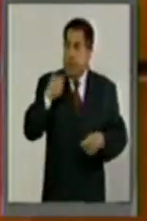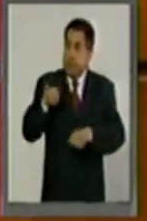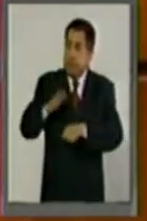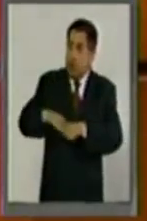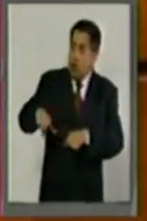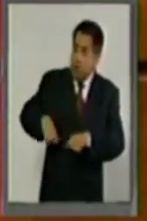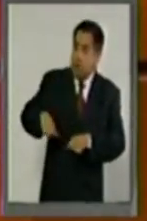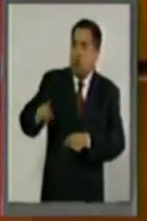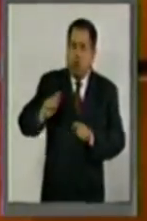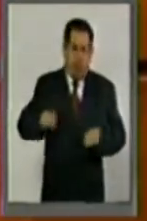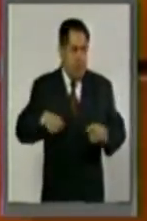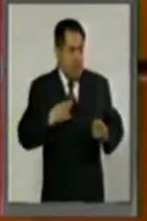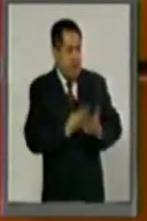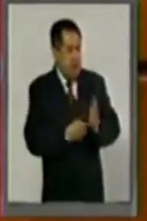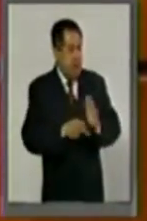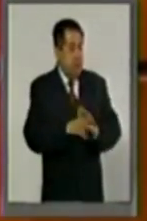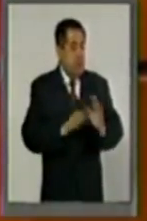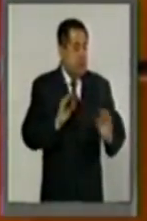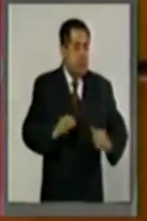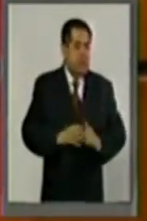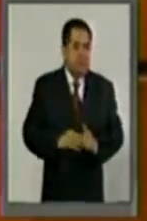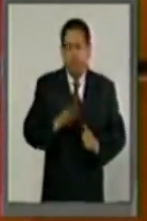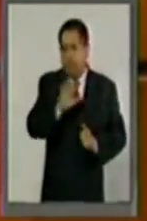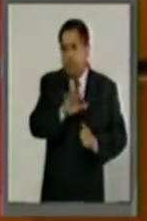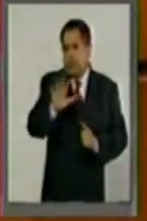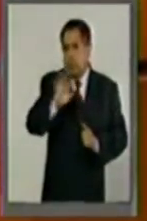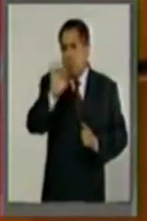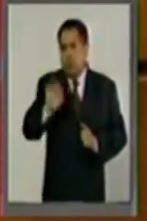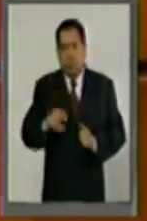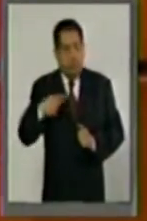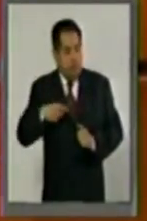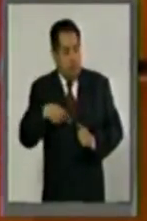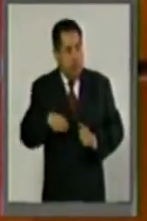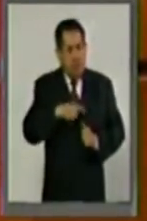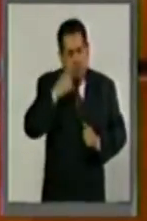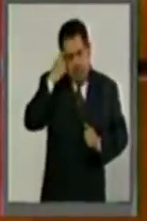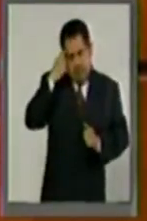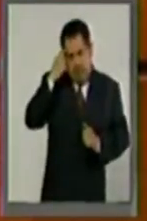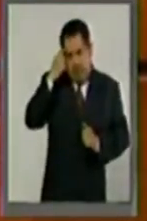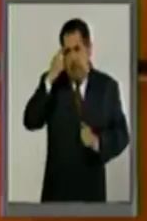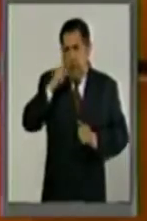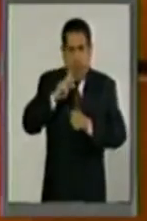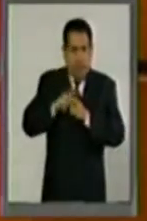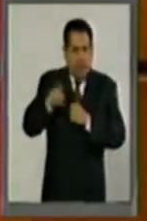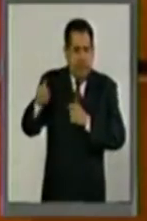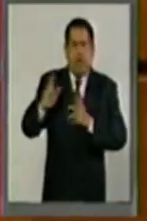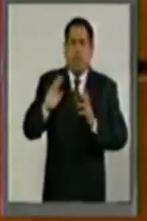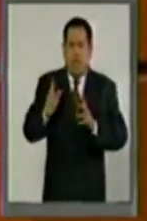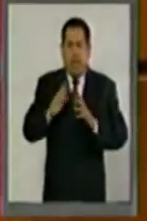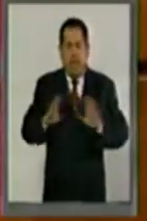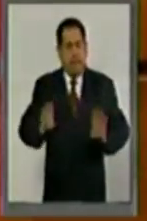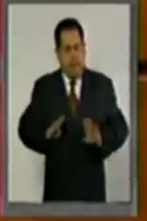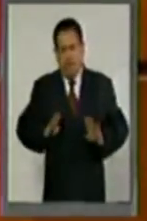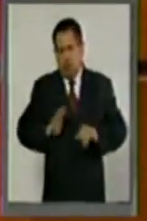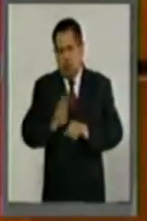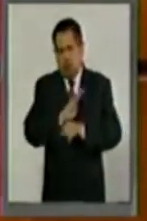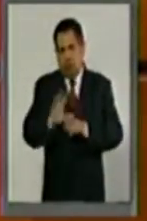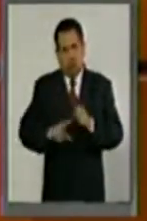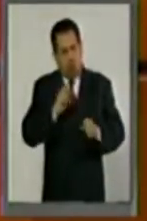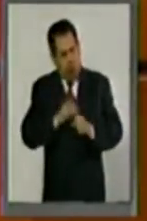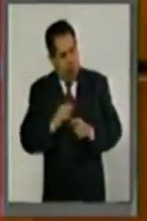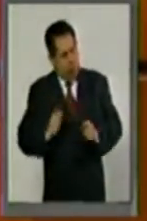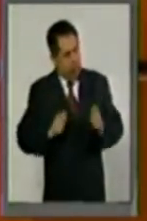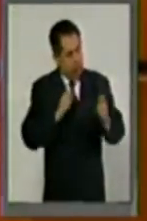pública. Asimismo, el 55% de ellos ha contemplado en marcos normativos beneficios tributarios o